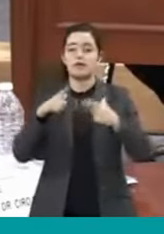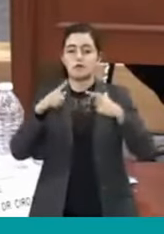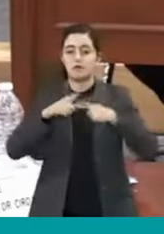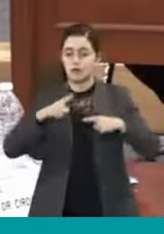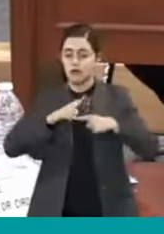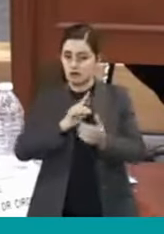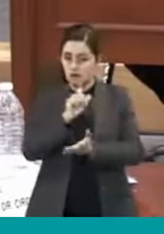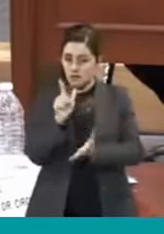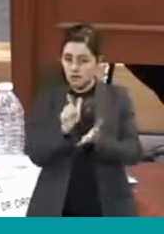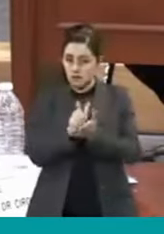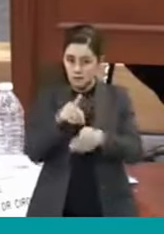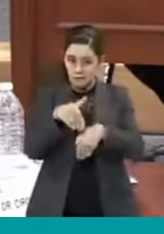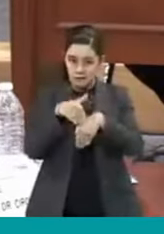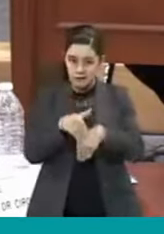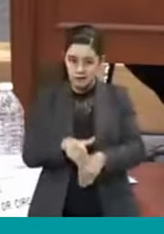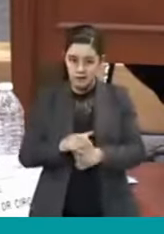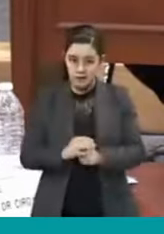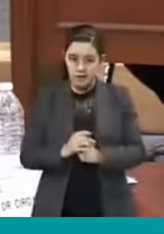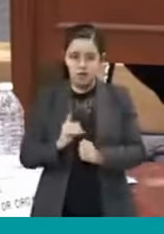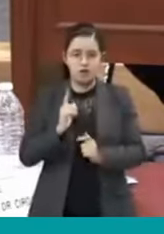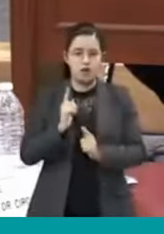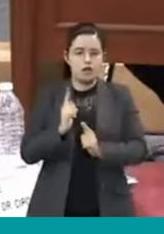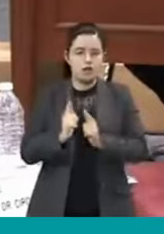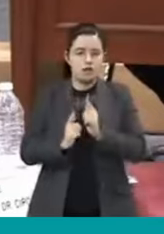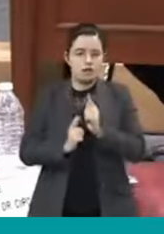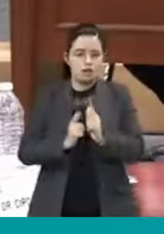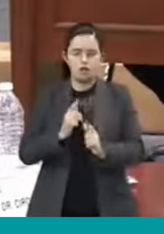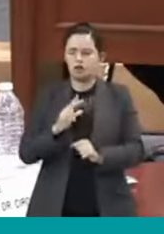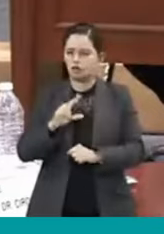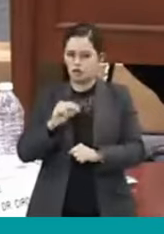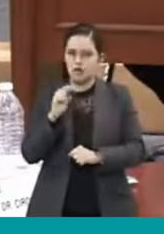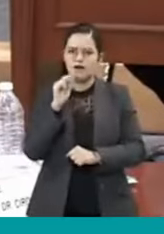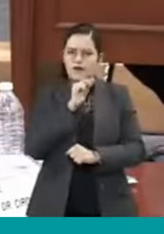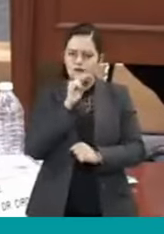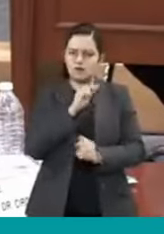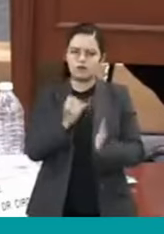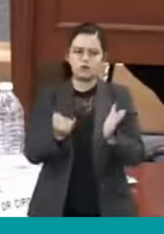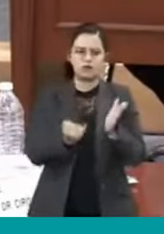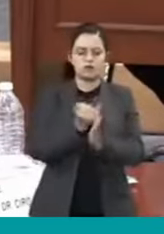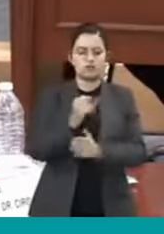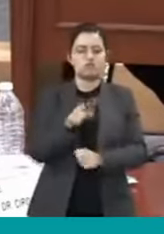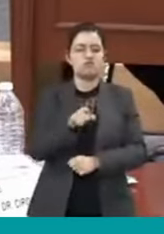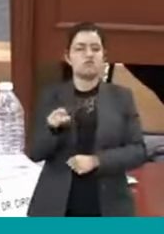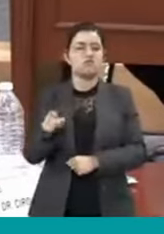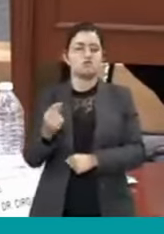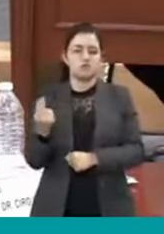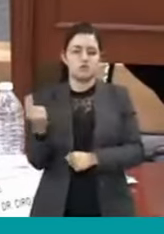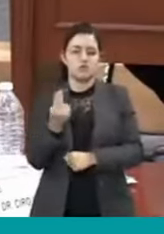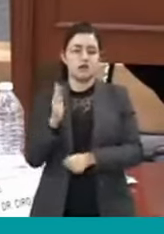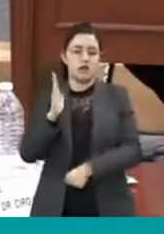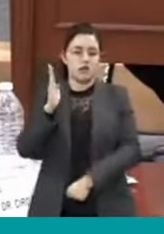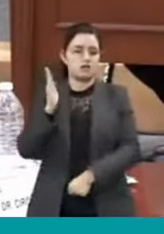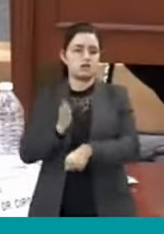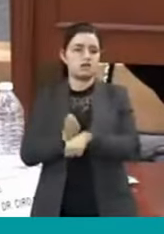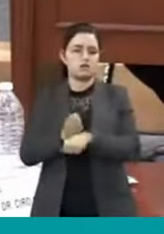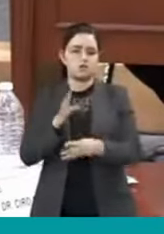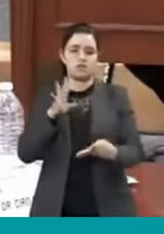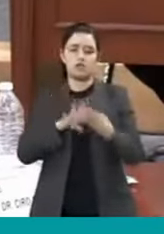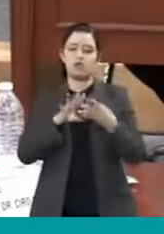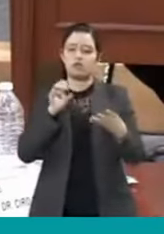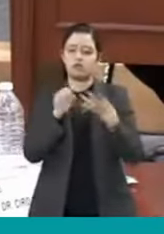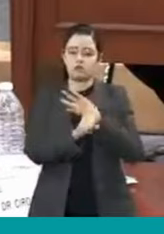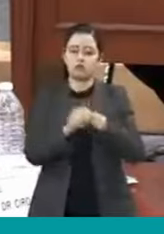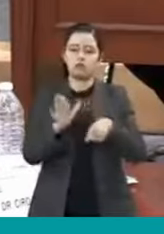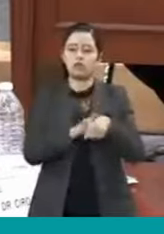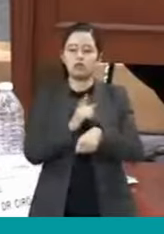derecho y abandona su letargo deberá haber condena penal para quienes usaron fraudulentamente tantos datos